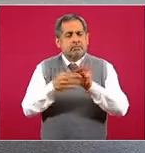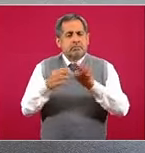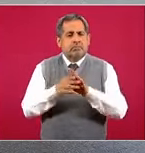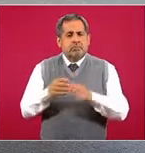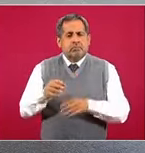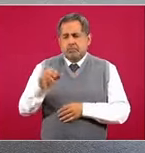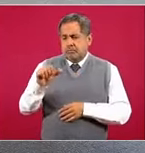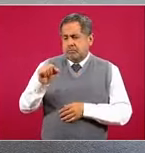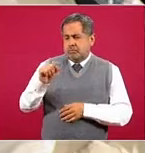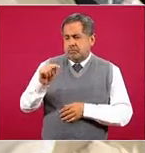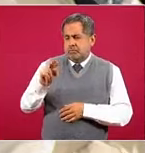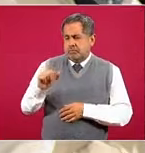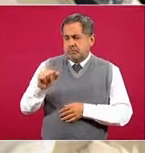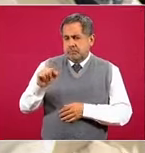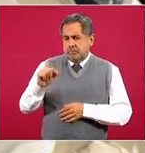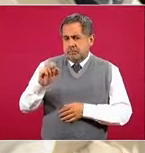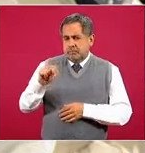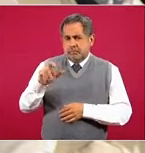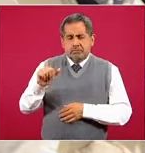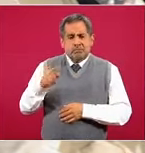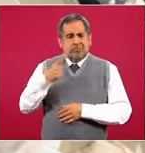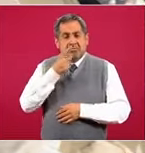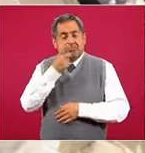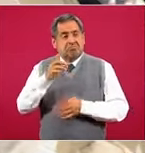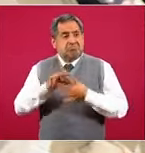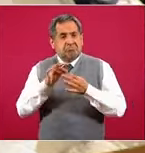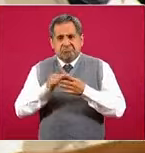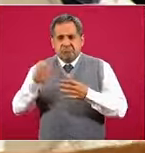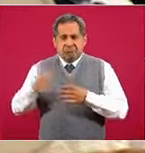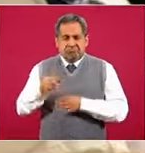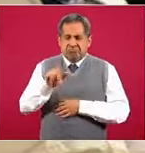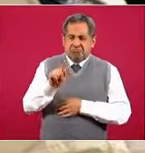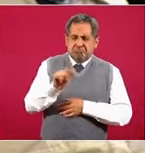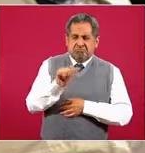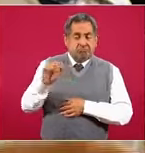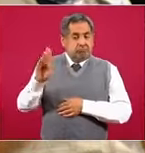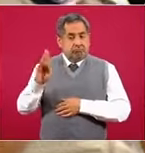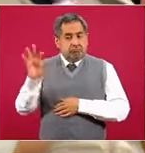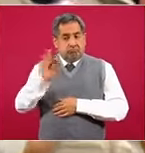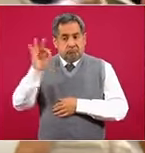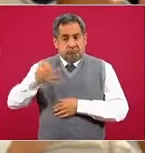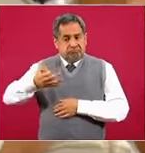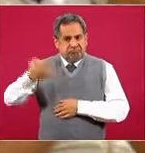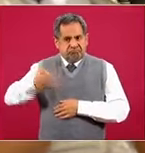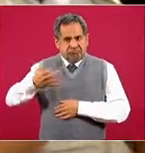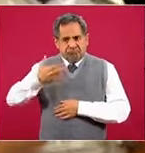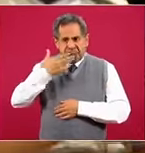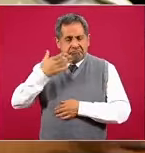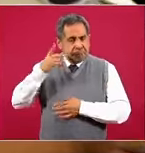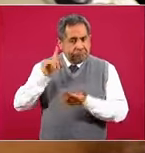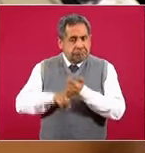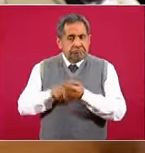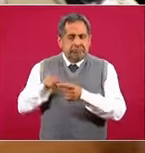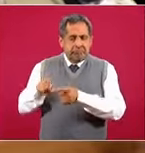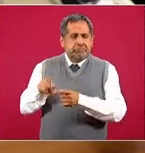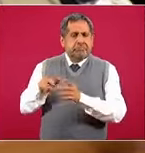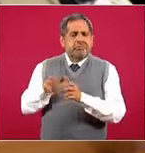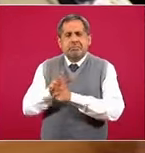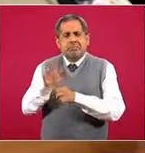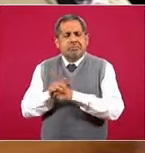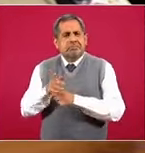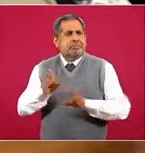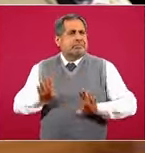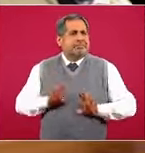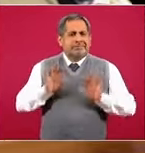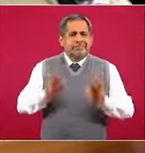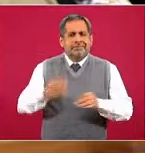AstraZeneca ya informó que ya su vacuna tiene una efectividad entre el 70 y hasta el 90% de esta efectividad. ¿Cuál va a ser el